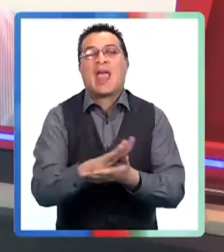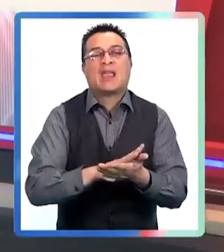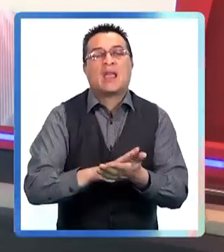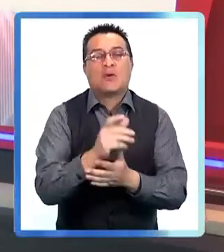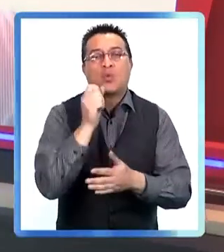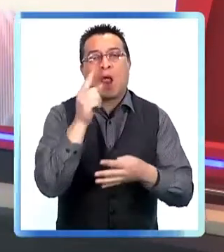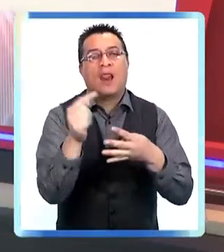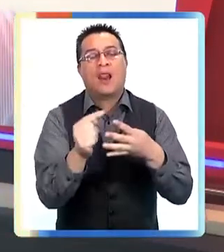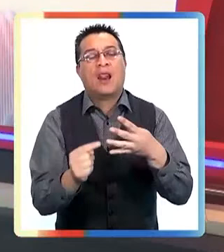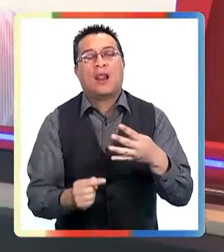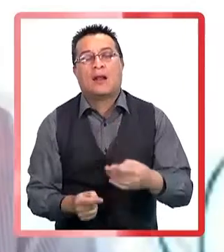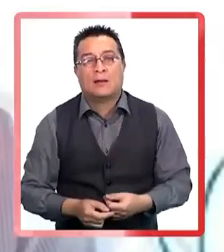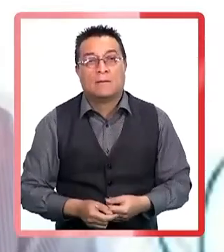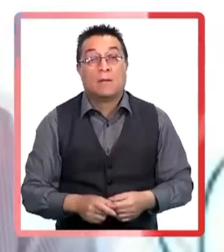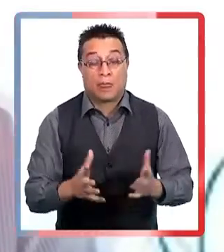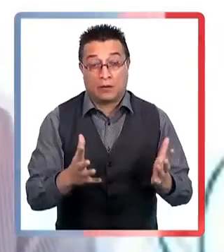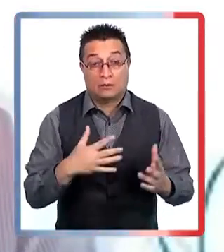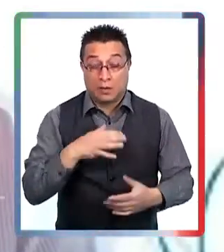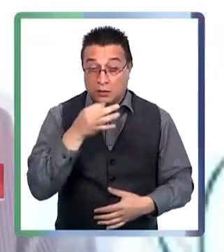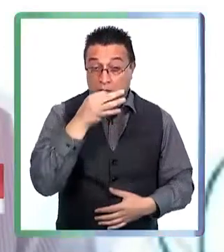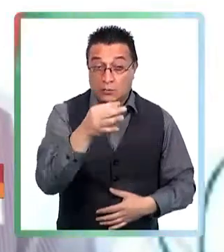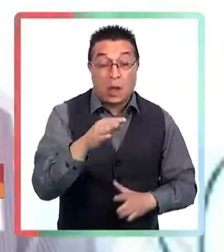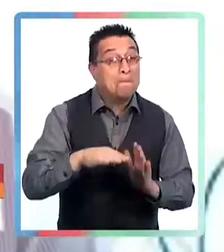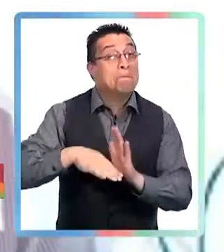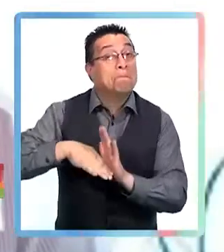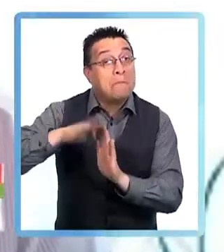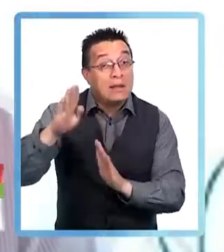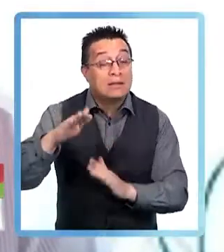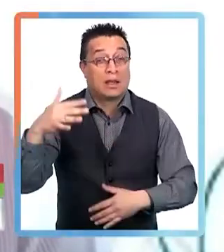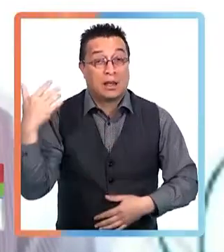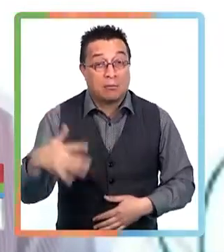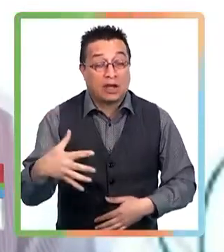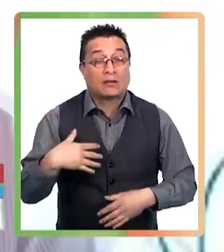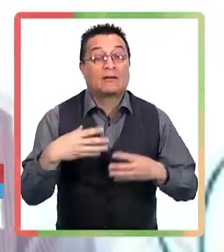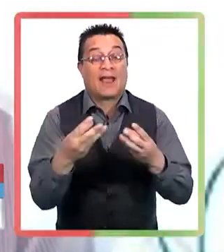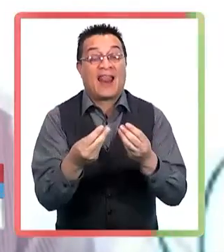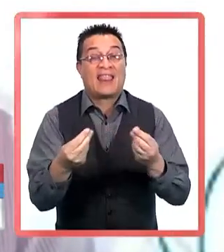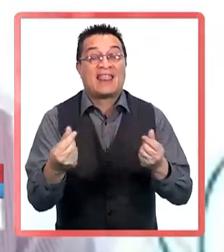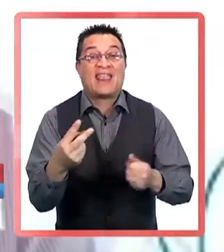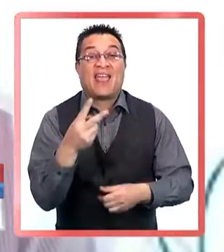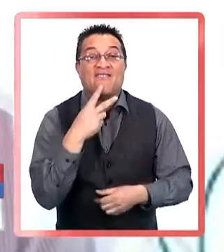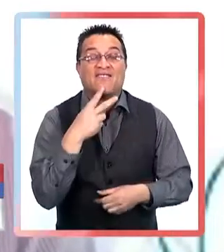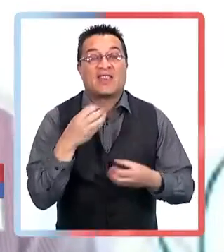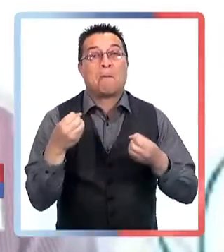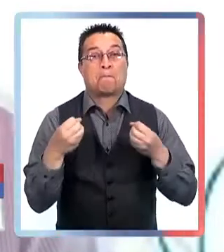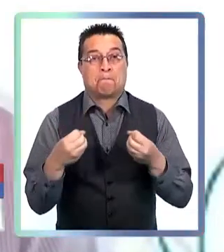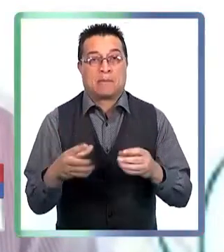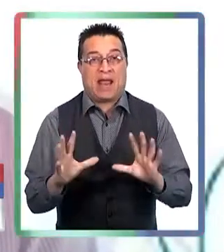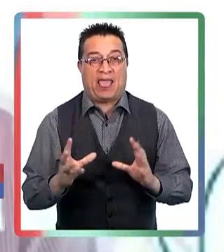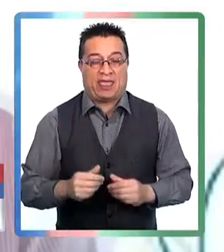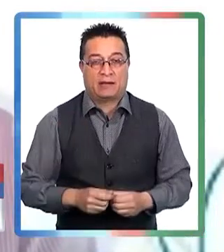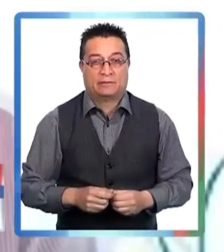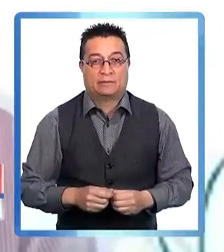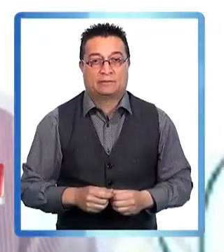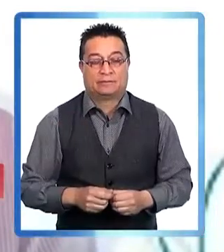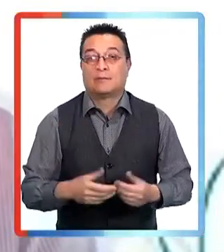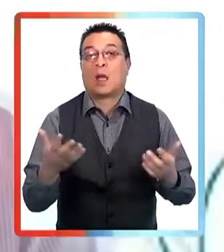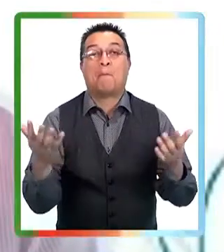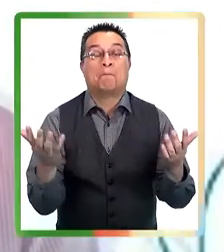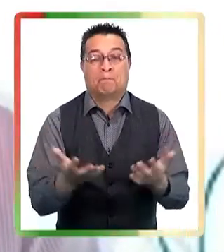concretos podríamos dar? Yo diría que lo más importante es la calidad de vida que se pierde,